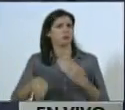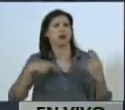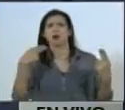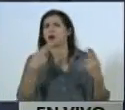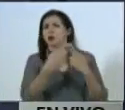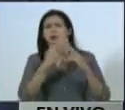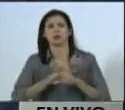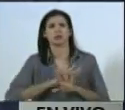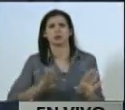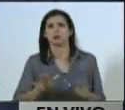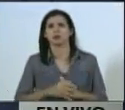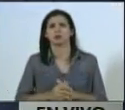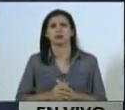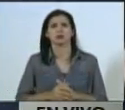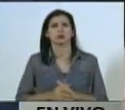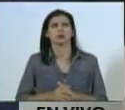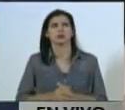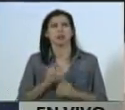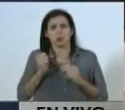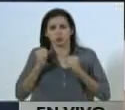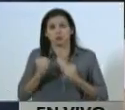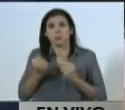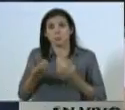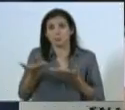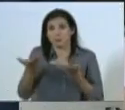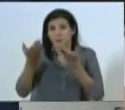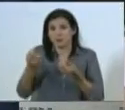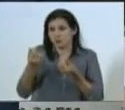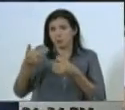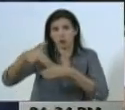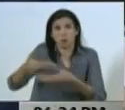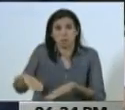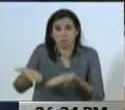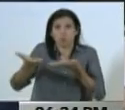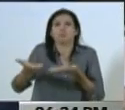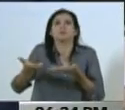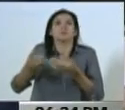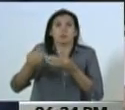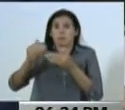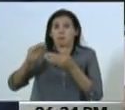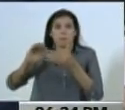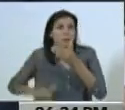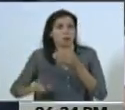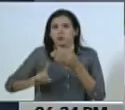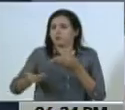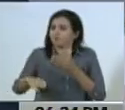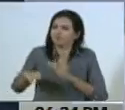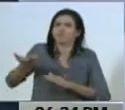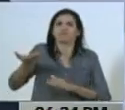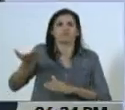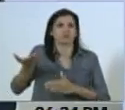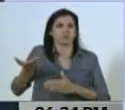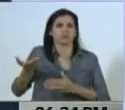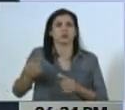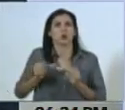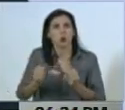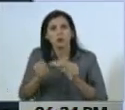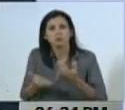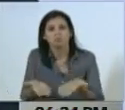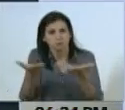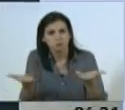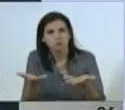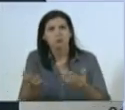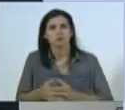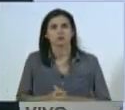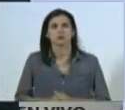una oportunidad. Esto hay que consolidarlo y no hay que perder ni un segundo de tiempo para consolidar,